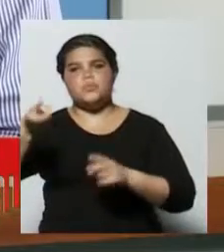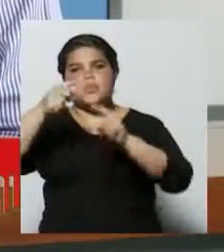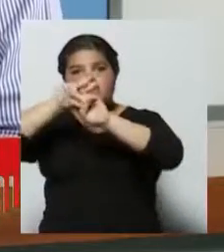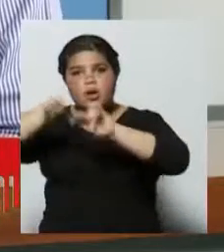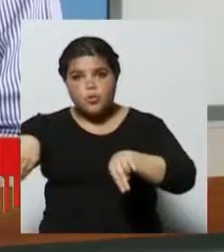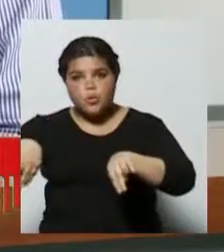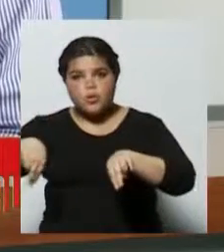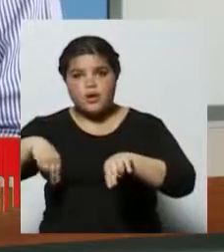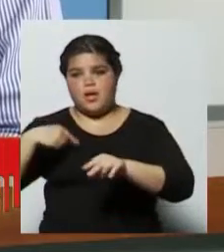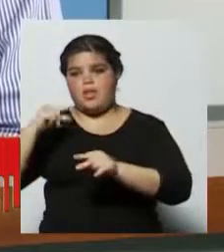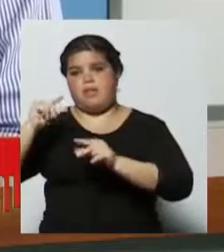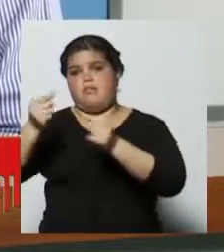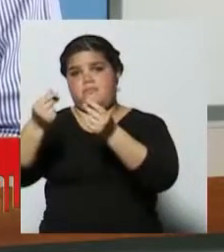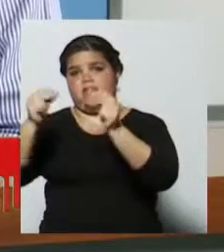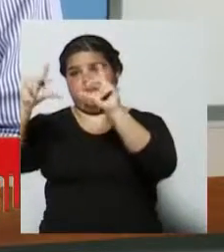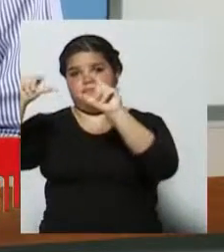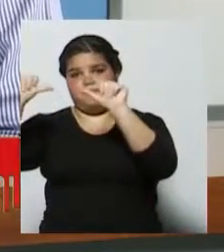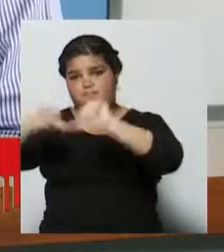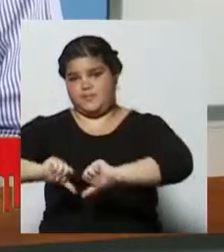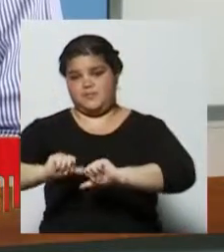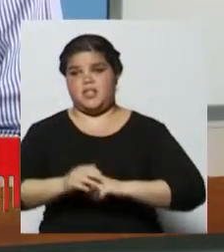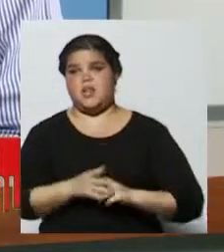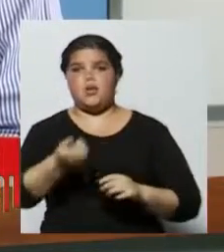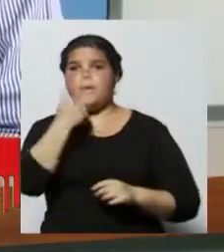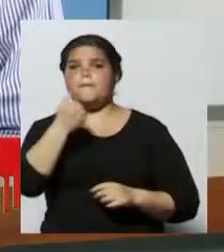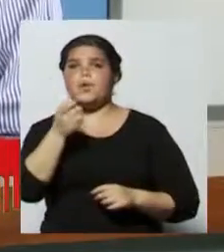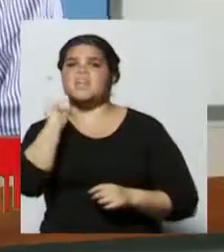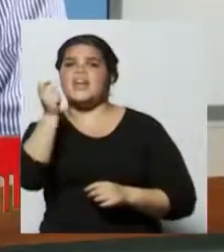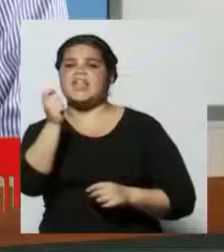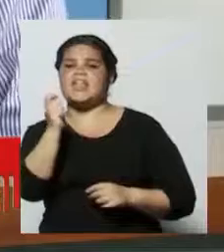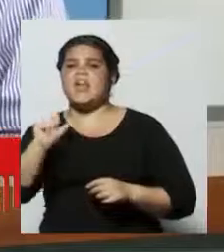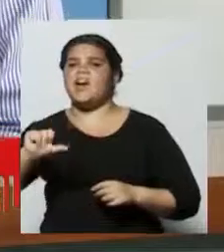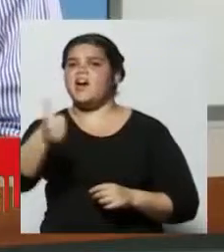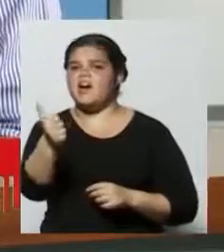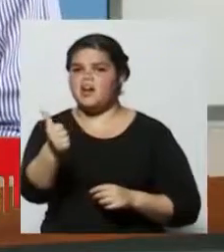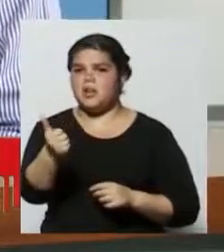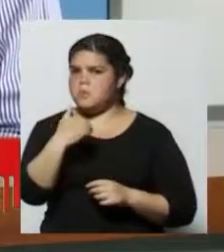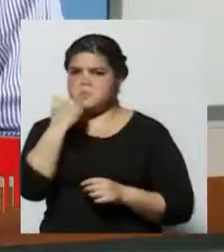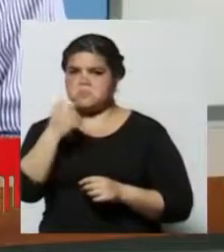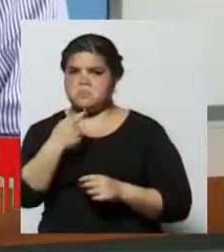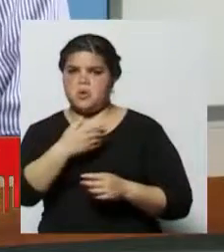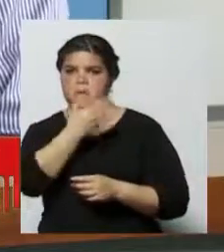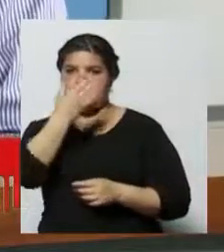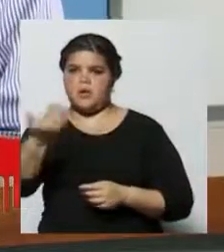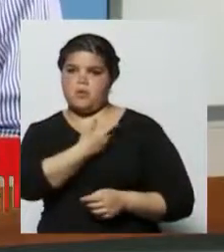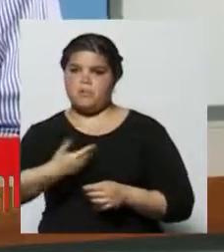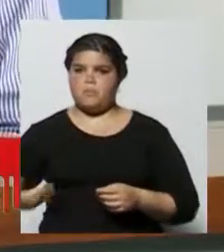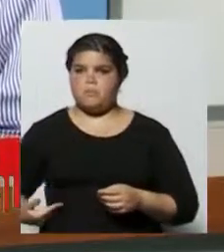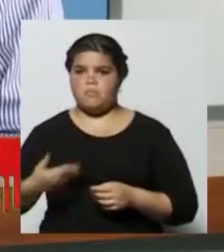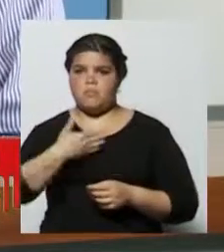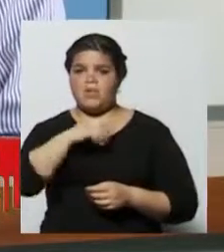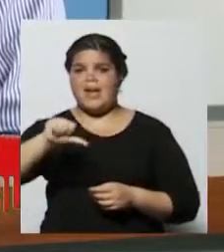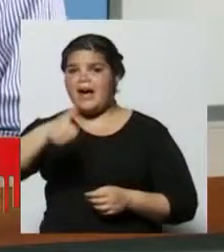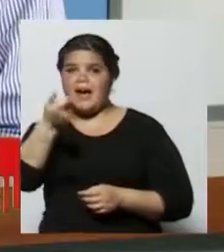Así que no importa cuál de los tres candidatos ganen, si uno se fija, ¿no?, en la formación de Bain